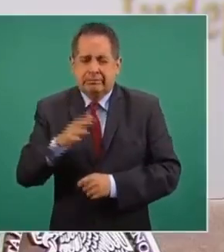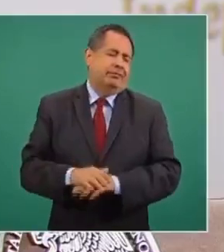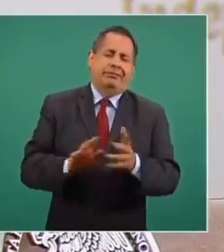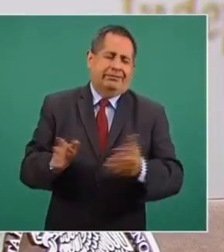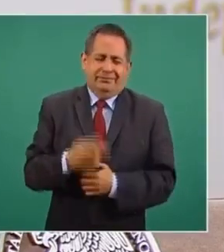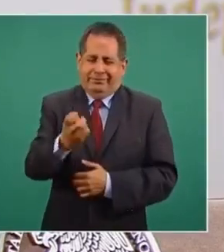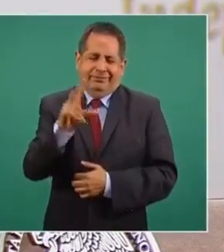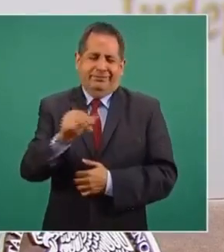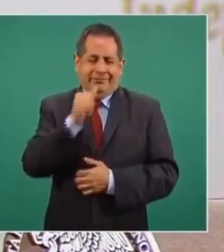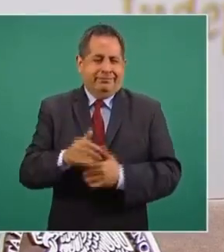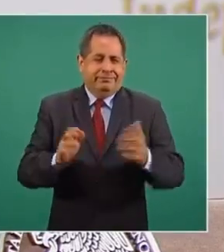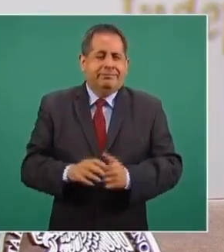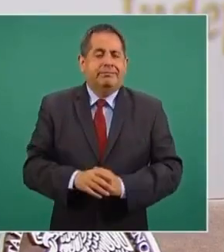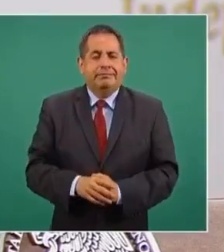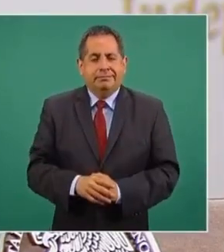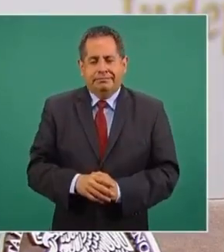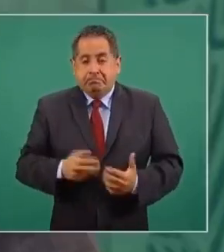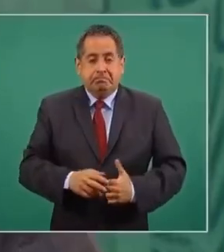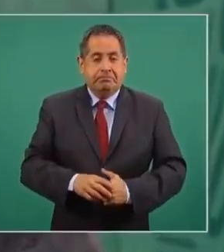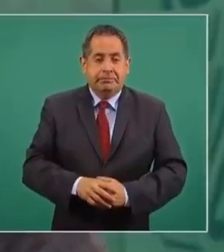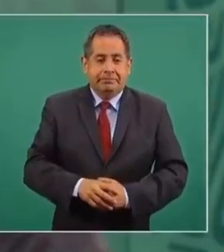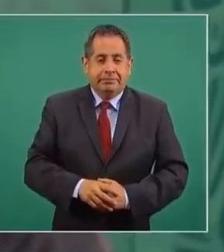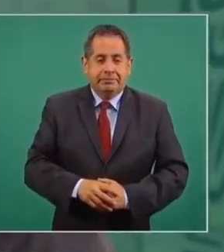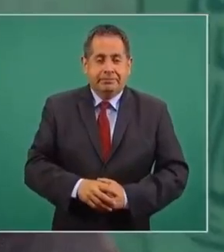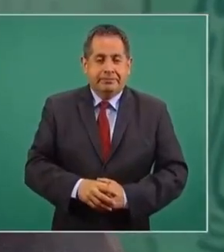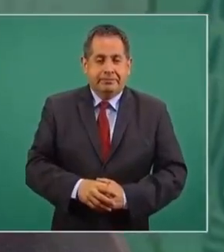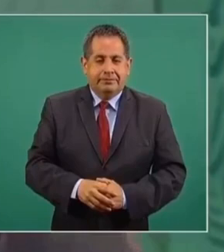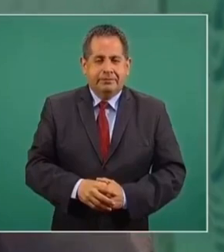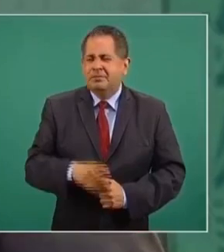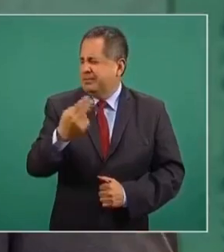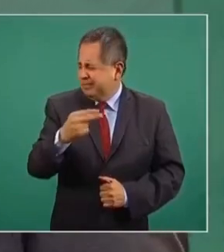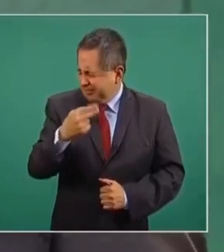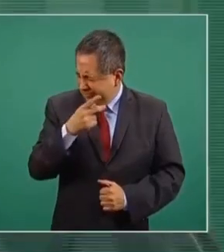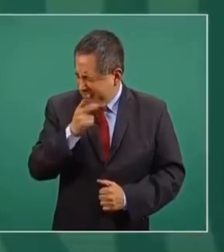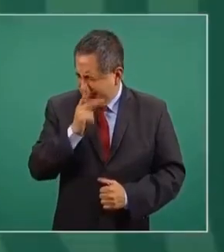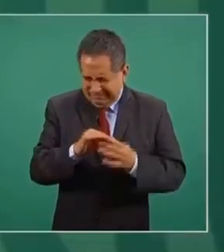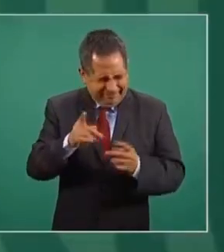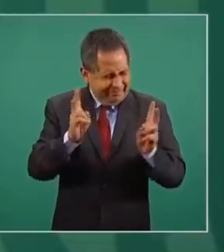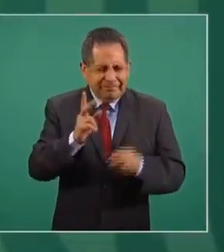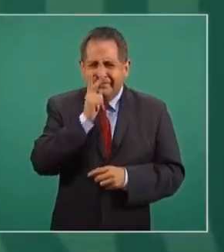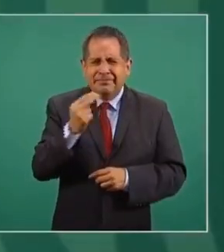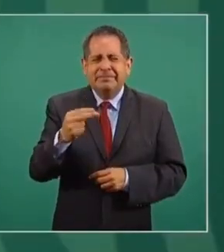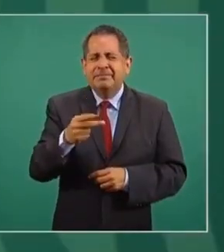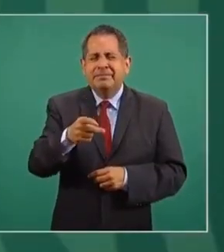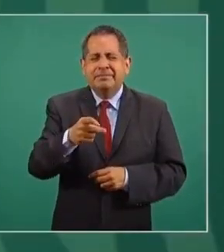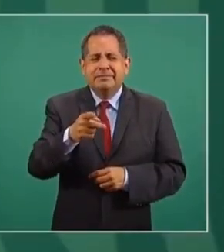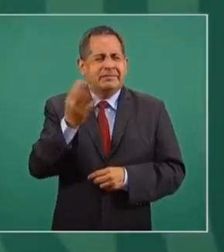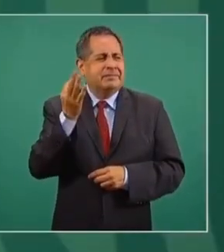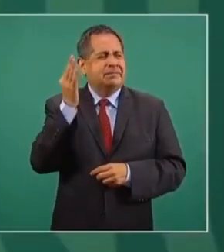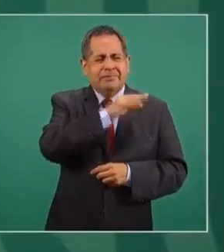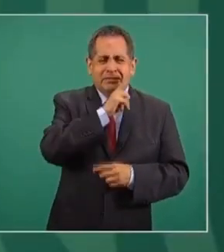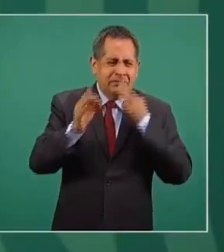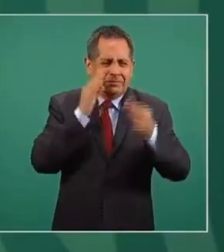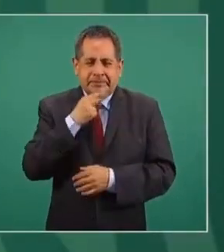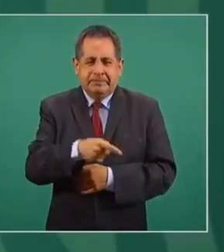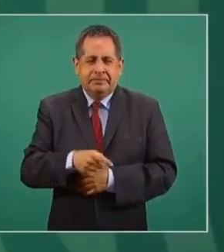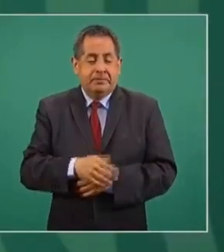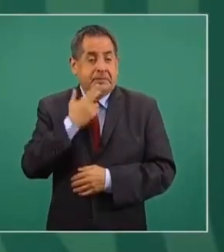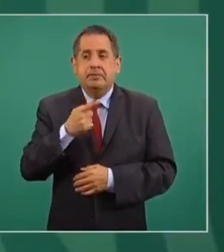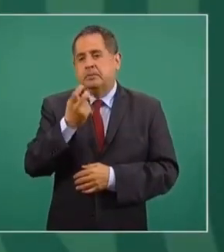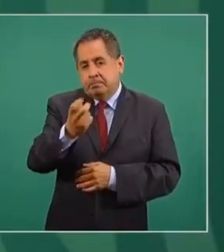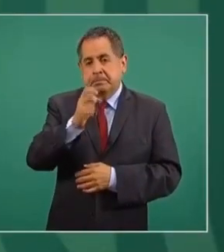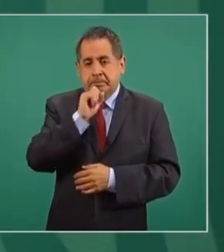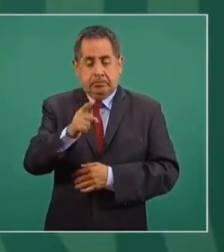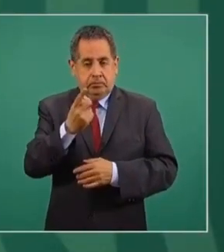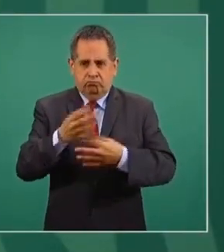es bastante exagerado. ¿Cómo se llama eso que existe ahora, que está de moda? Las falsas noticias, ¿no? Fake news. O sea, también por